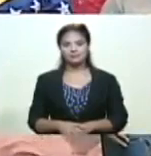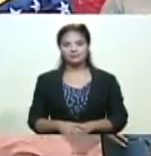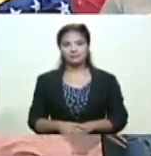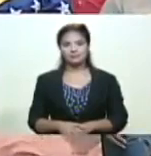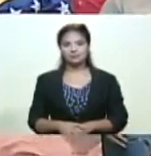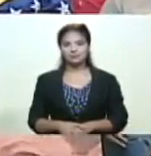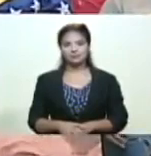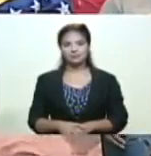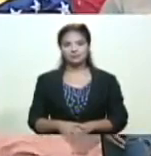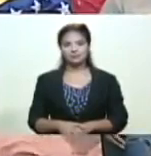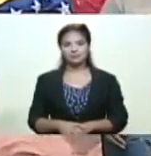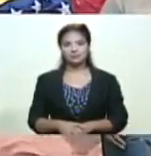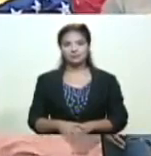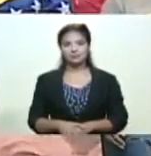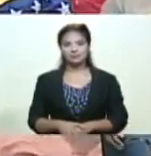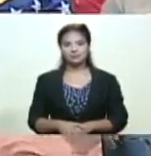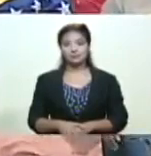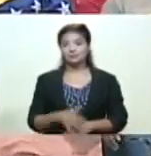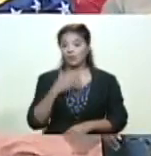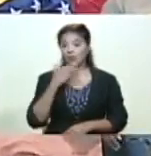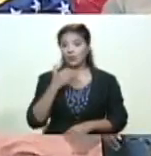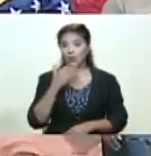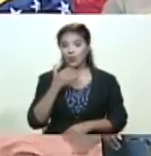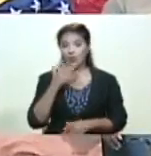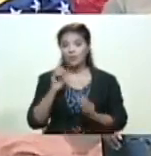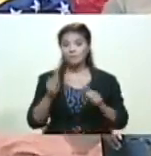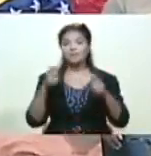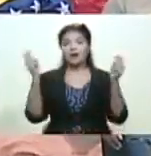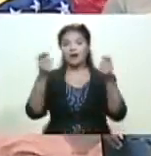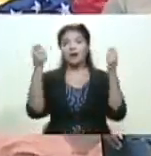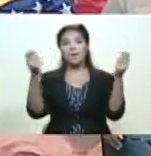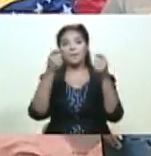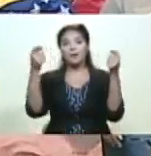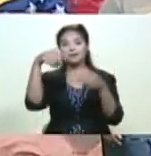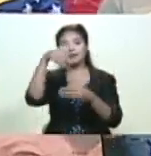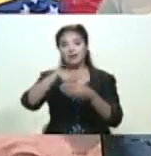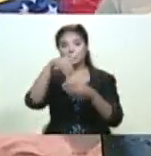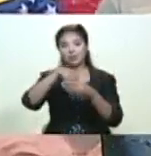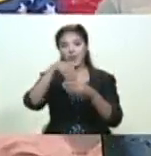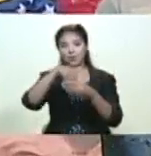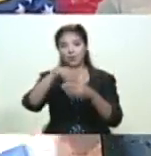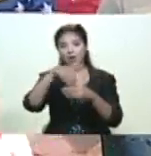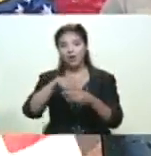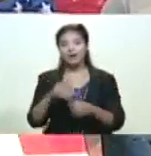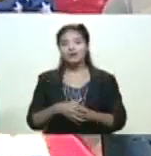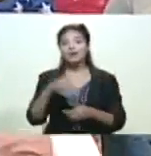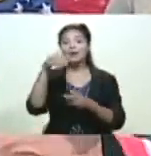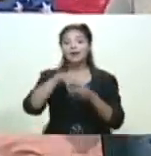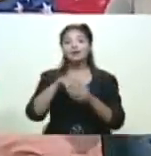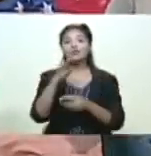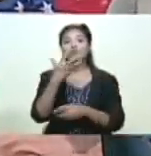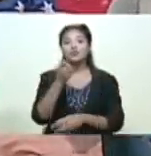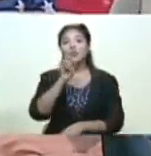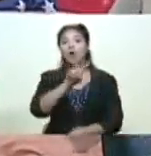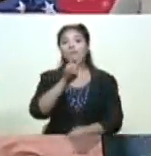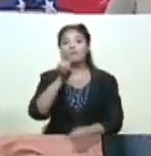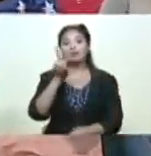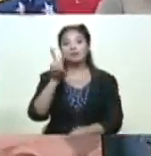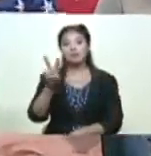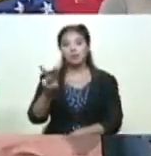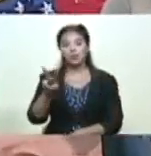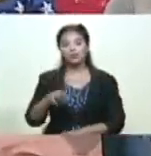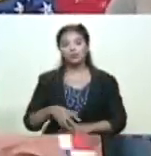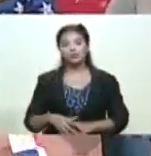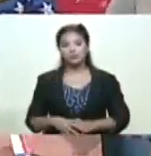muy pronto estaremos en campaña electoral, la elección número 22, Mr. Trump.